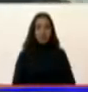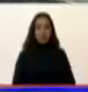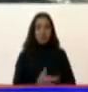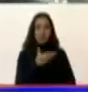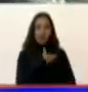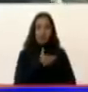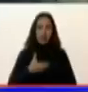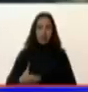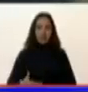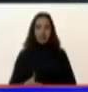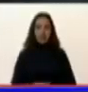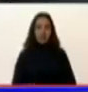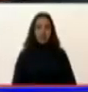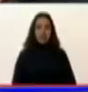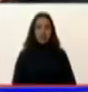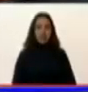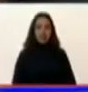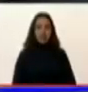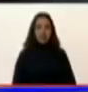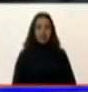presidente,